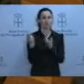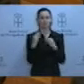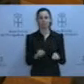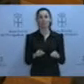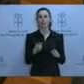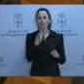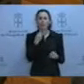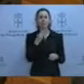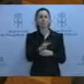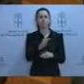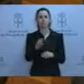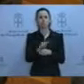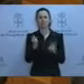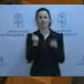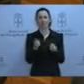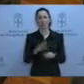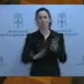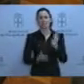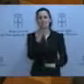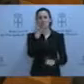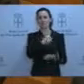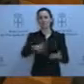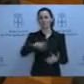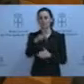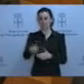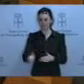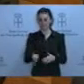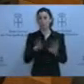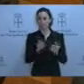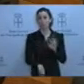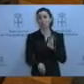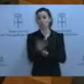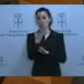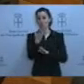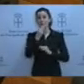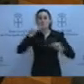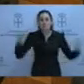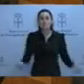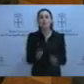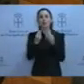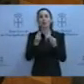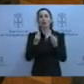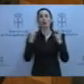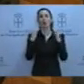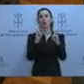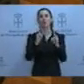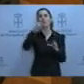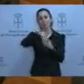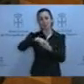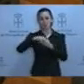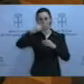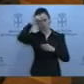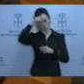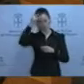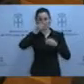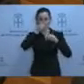se ha invertido cantidades superiores a los 4 millones de euros en la creación o mejora de equipamientos culturales. Y en